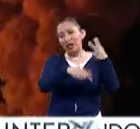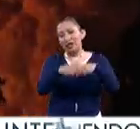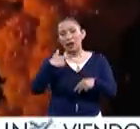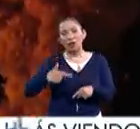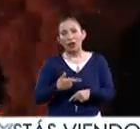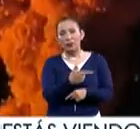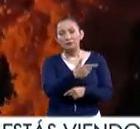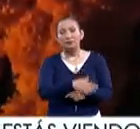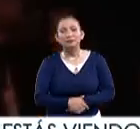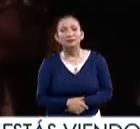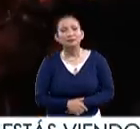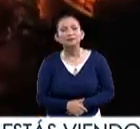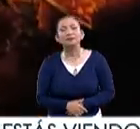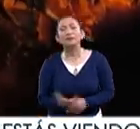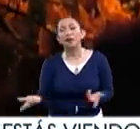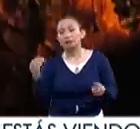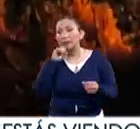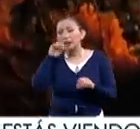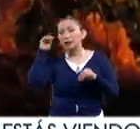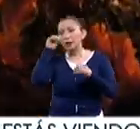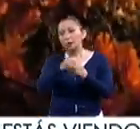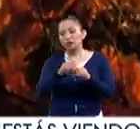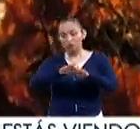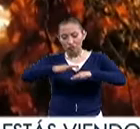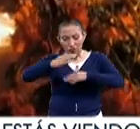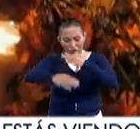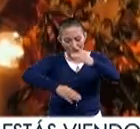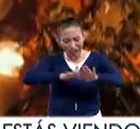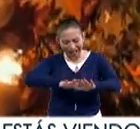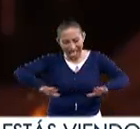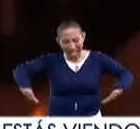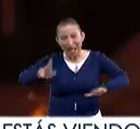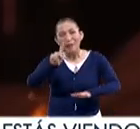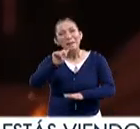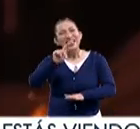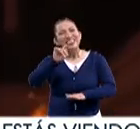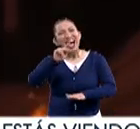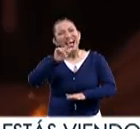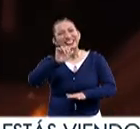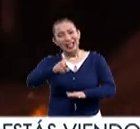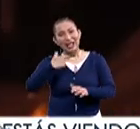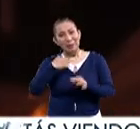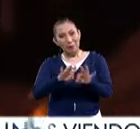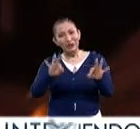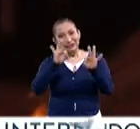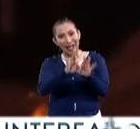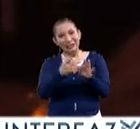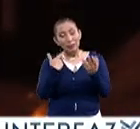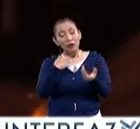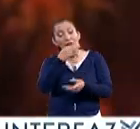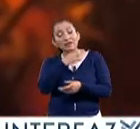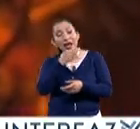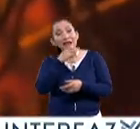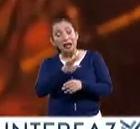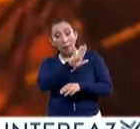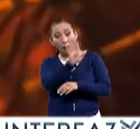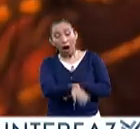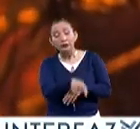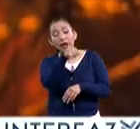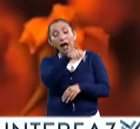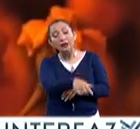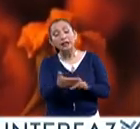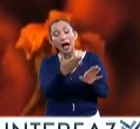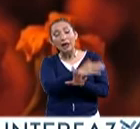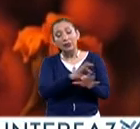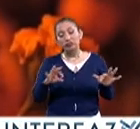de Guanajuato. Se colocó un petate, elemento muy importante para el pueblo indígena, pues las celebraciones a los muertos